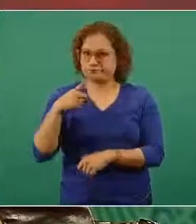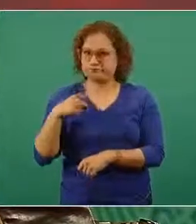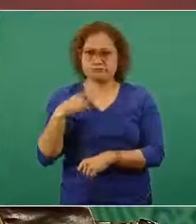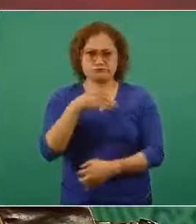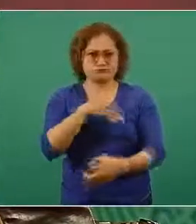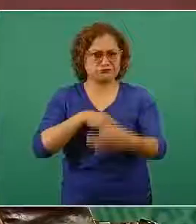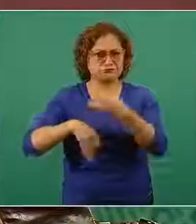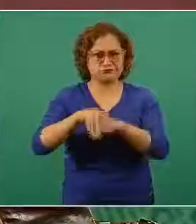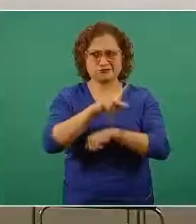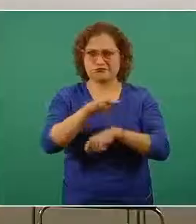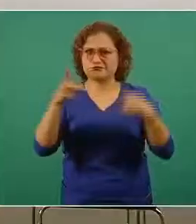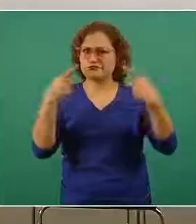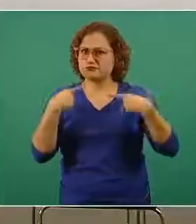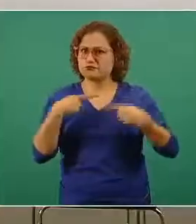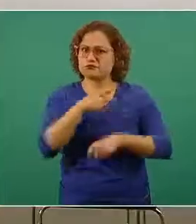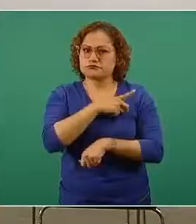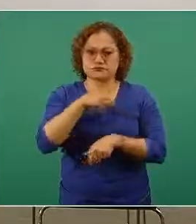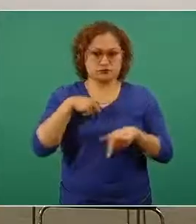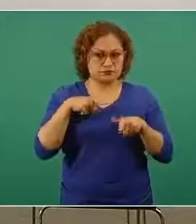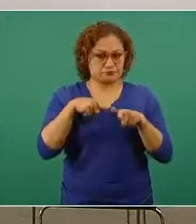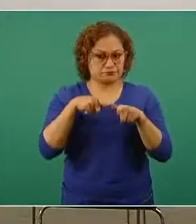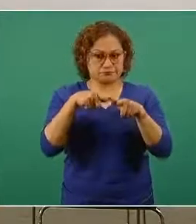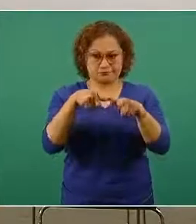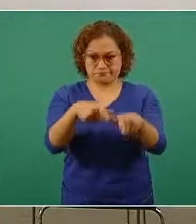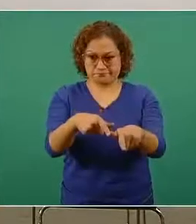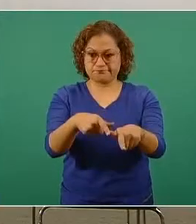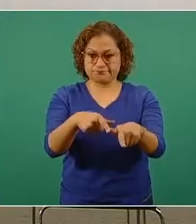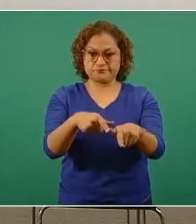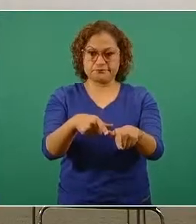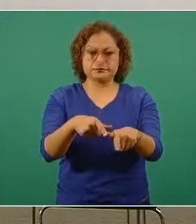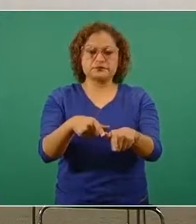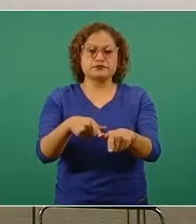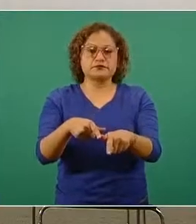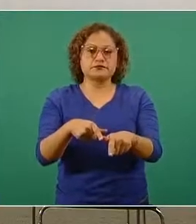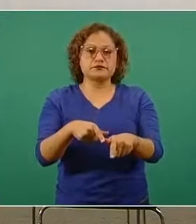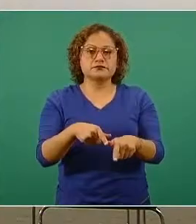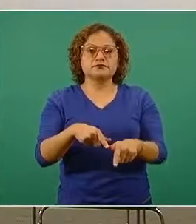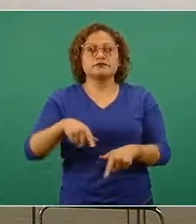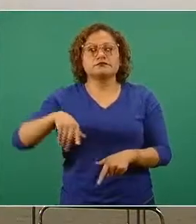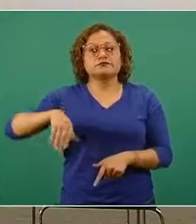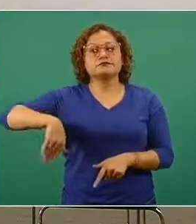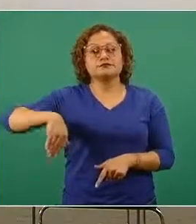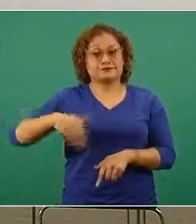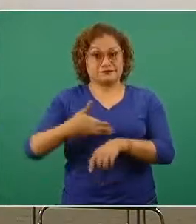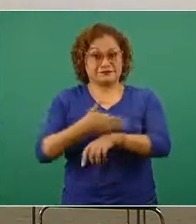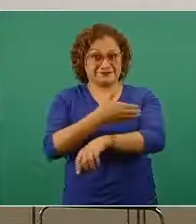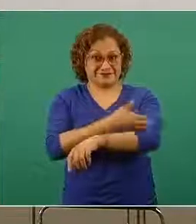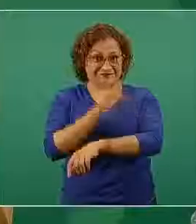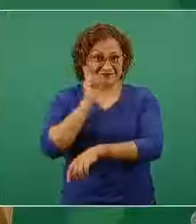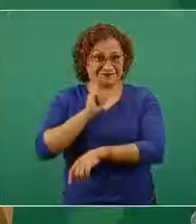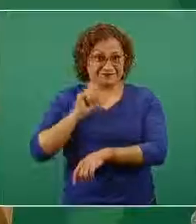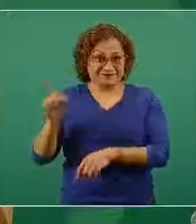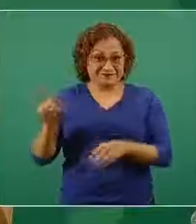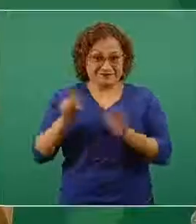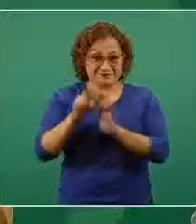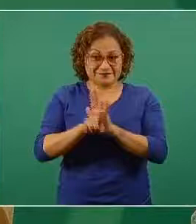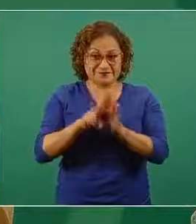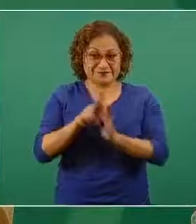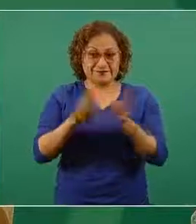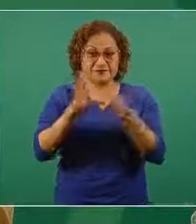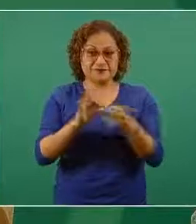implementando. Hablaban nuestras compañeras en este momento del tema de ellas que ya tenían la